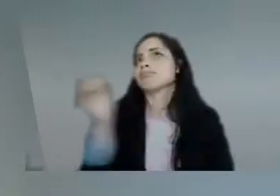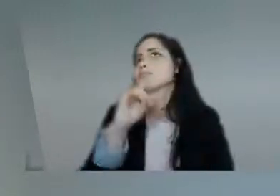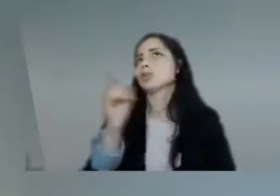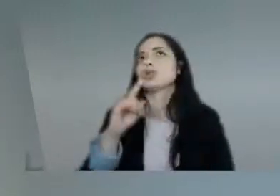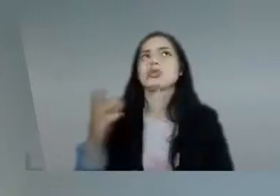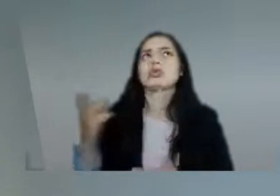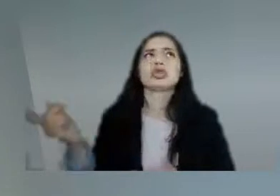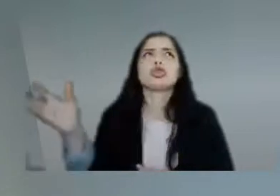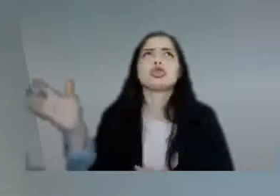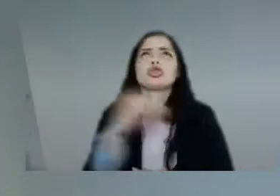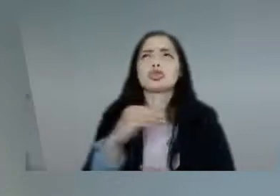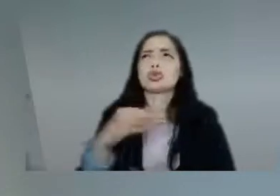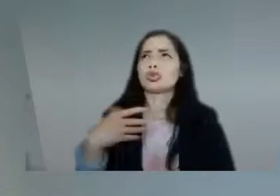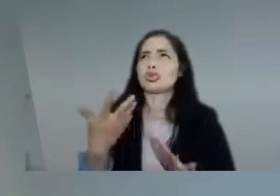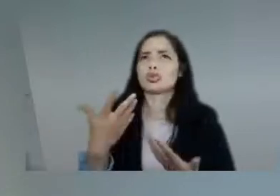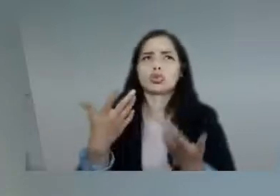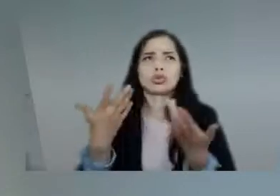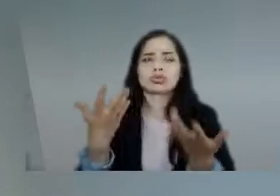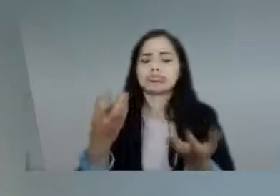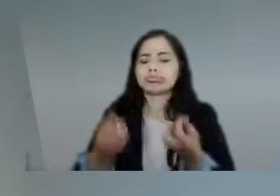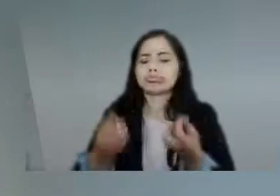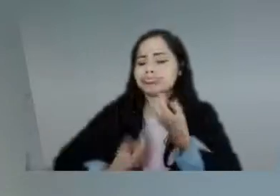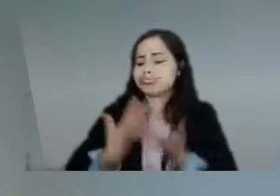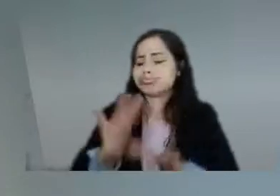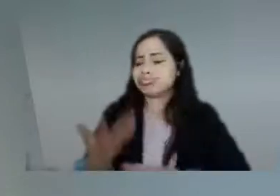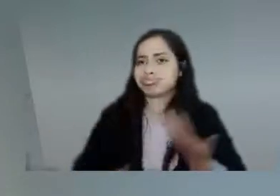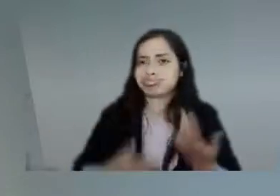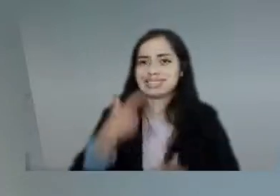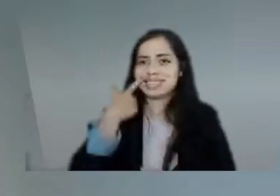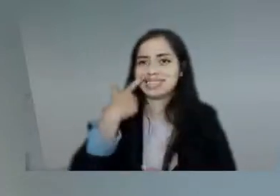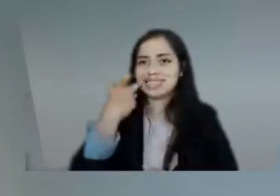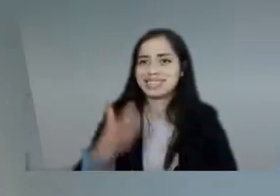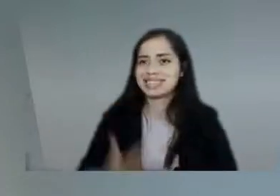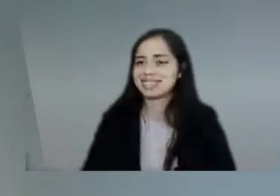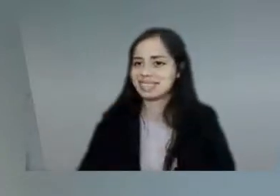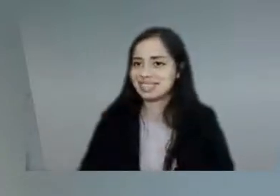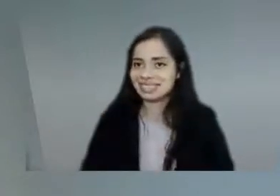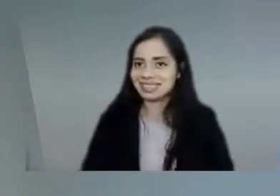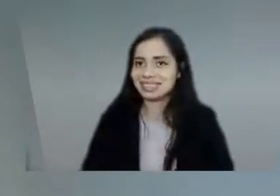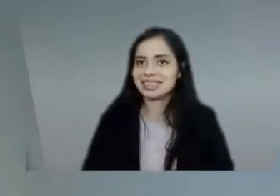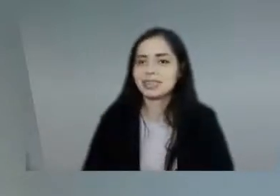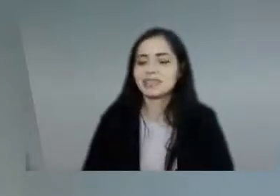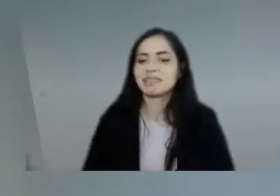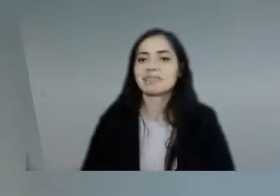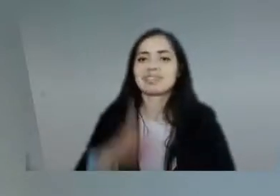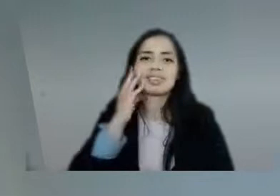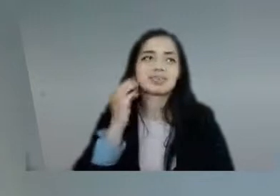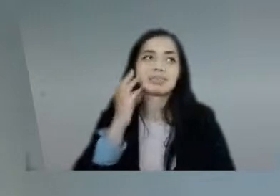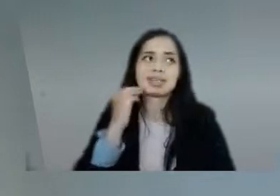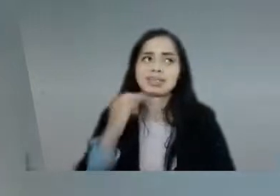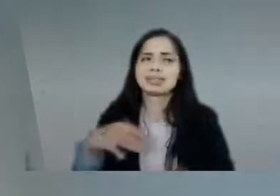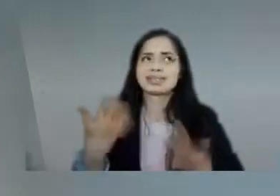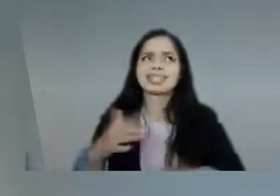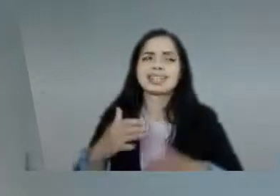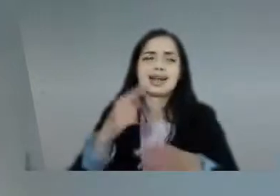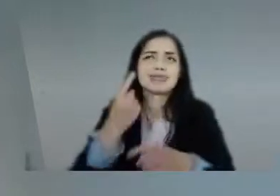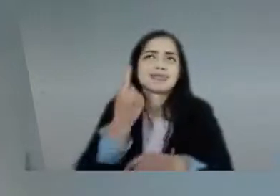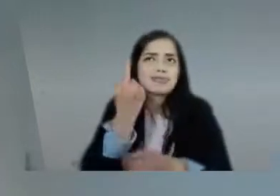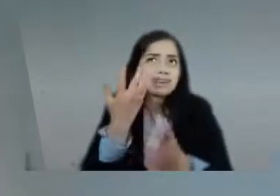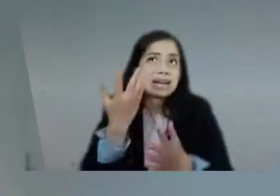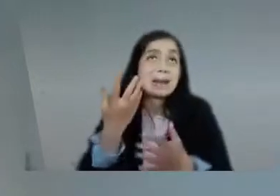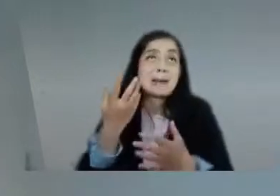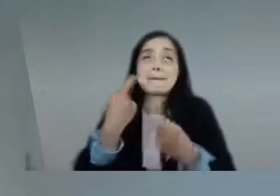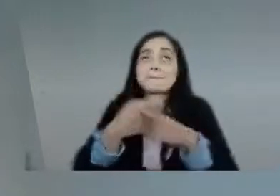día me sigue asombrando. Entonces esta es una de las anécdotas. Obviamente hay muchísimas más humanas, por decirlo